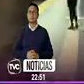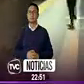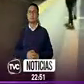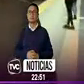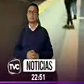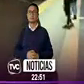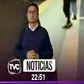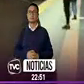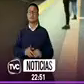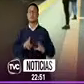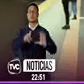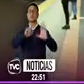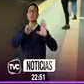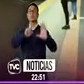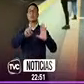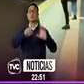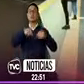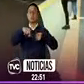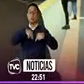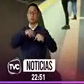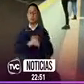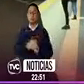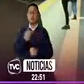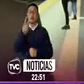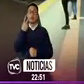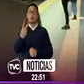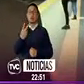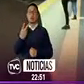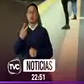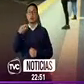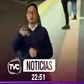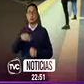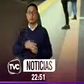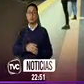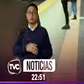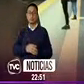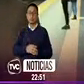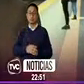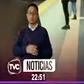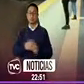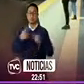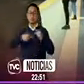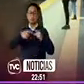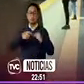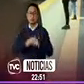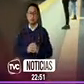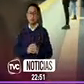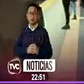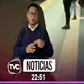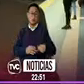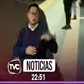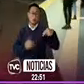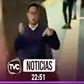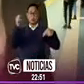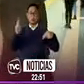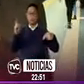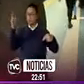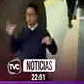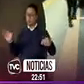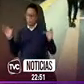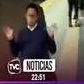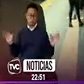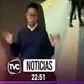Tenemos 6 vagones, de los cuales 2 son, los llamamos coches motores, de los cuales se operan. Hay uno hacia el norte, hay uno hacia el sur,